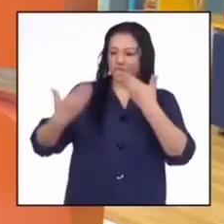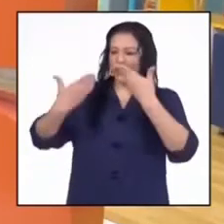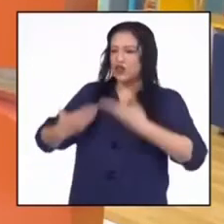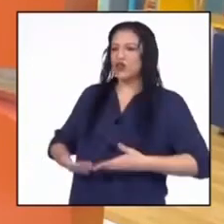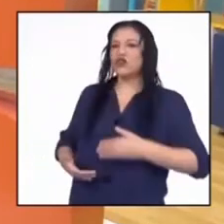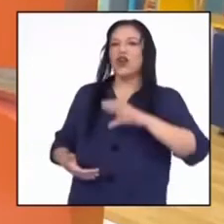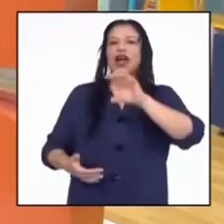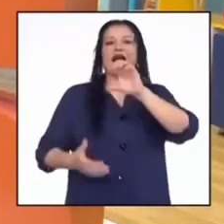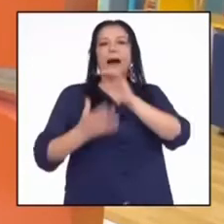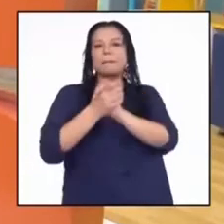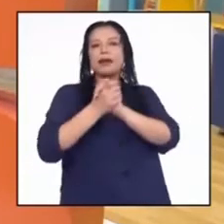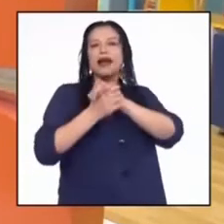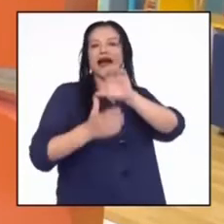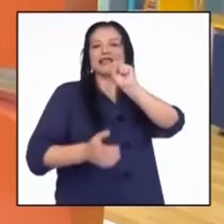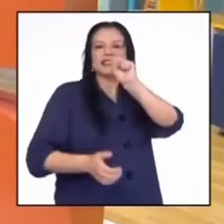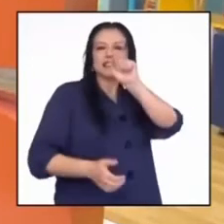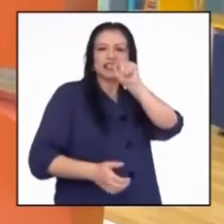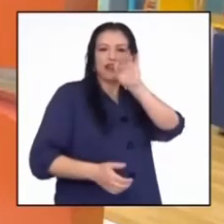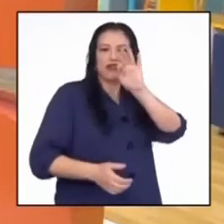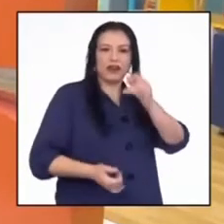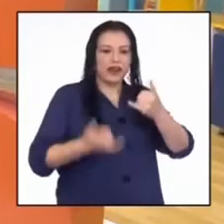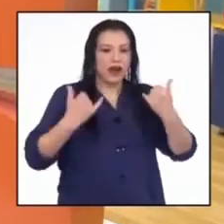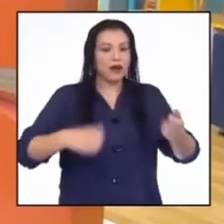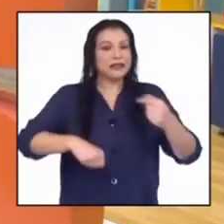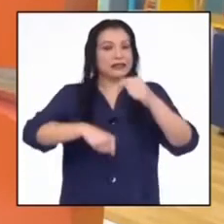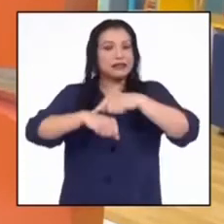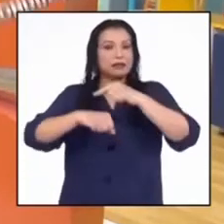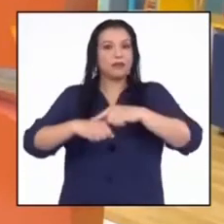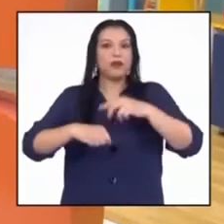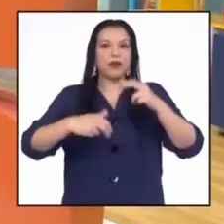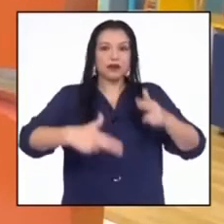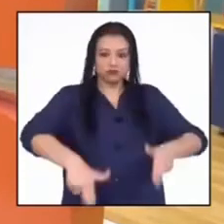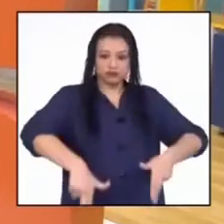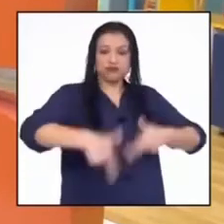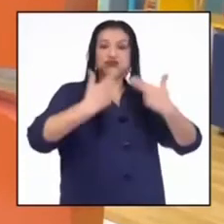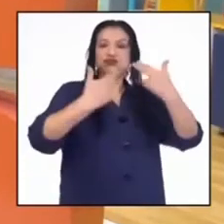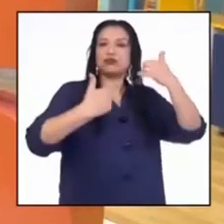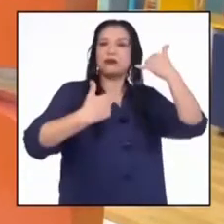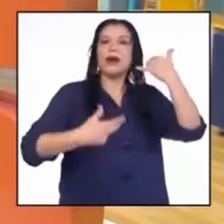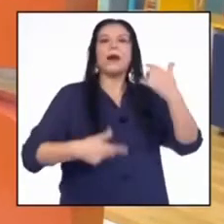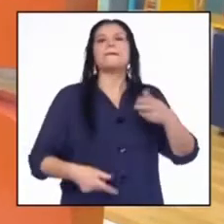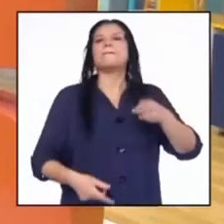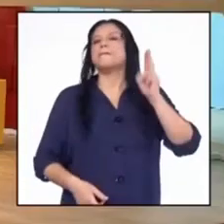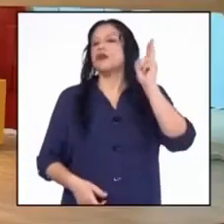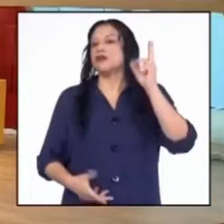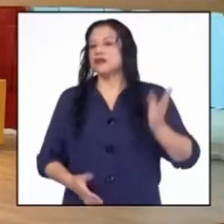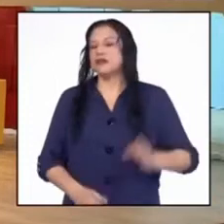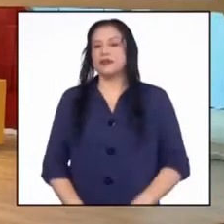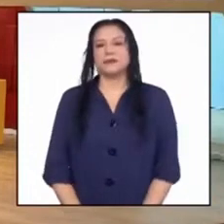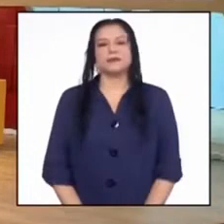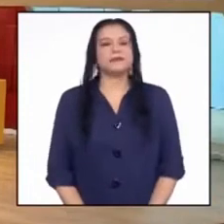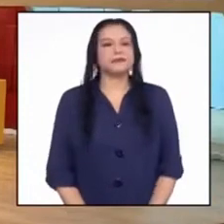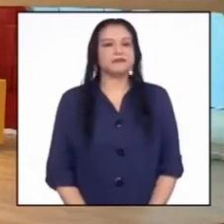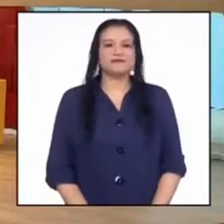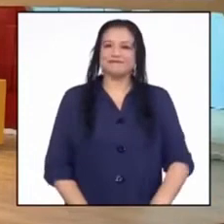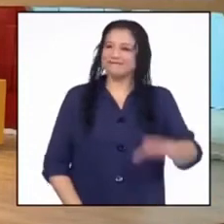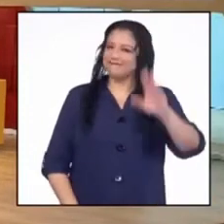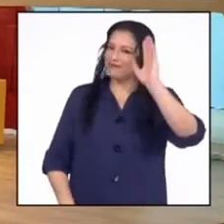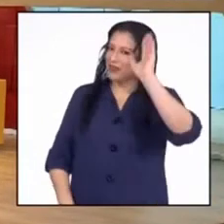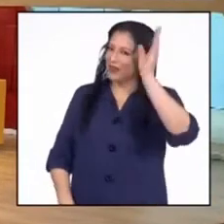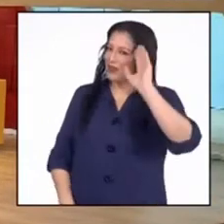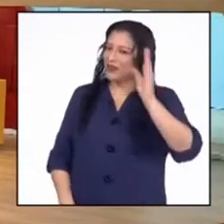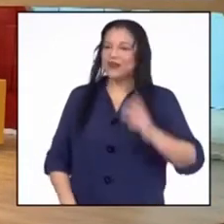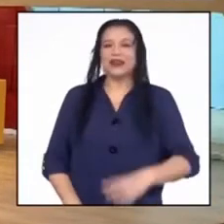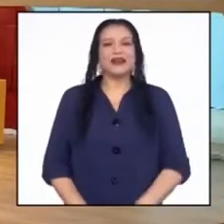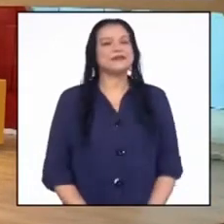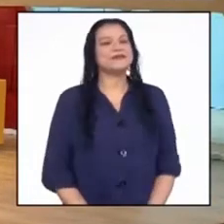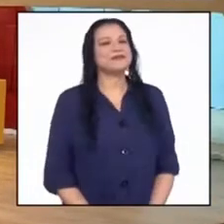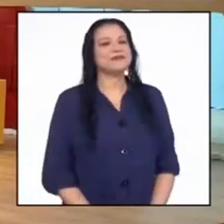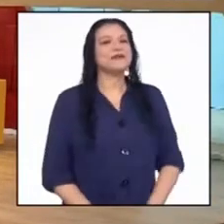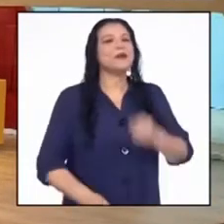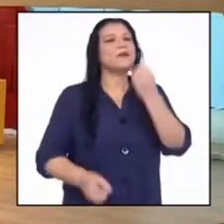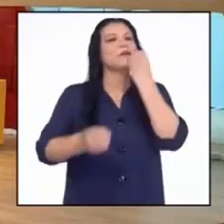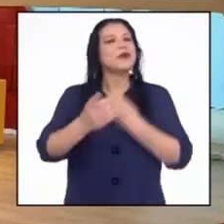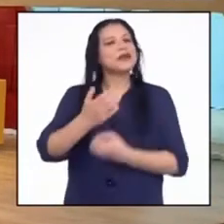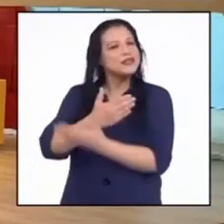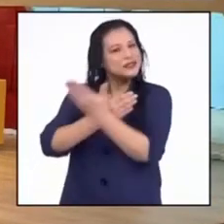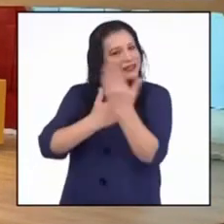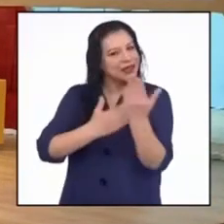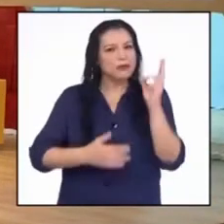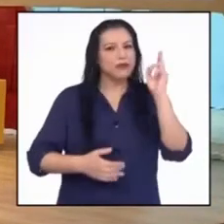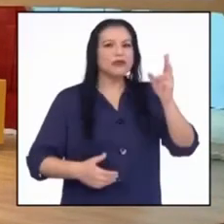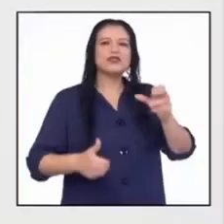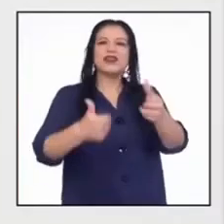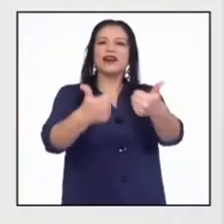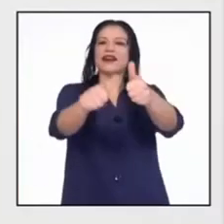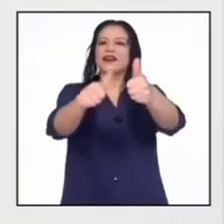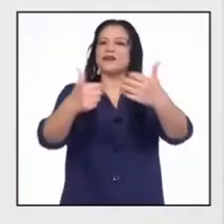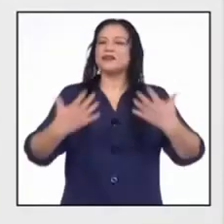amiga Stephanie y ya es momento de comunicarnos con nuestra profesora. Hola, profesora. Buenos días, profesora, ¿cómo